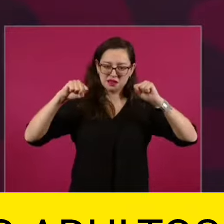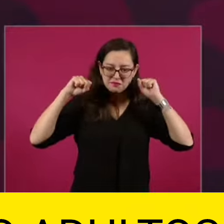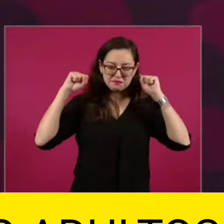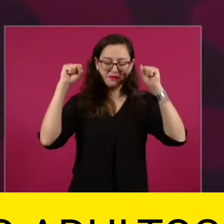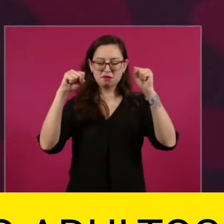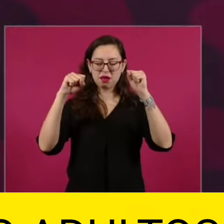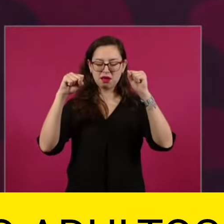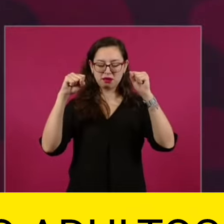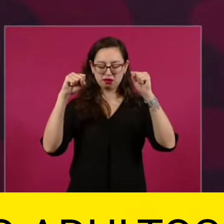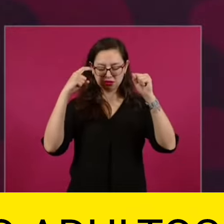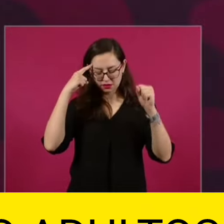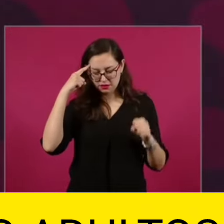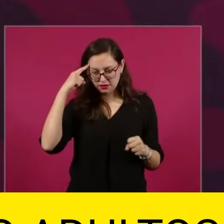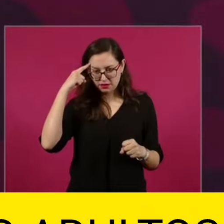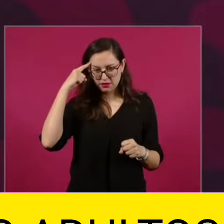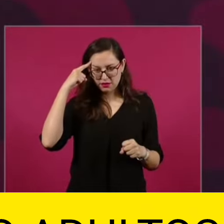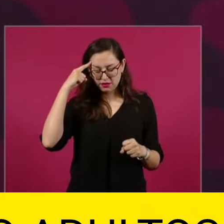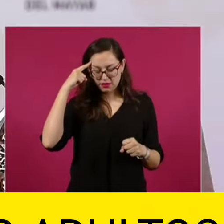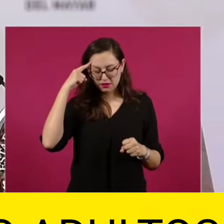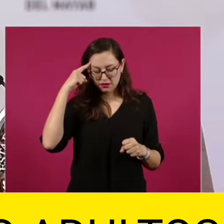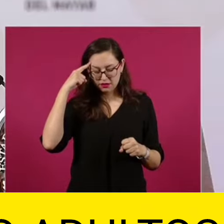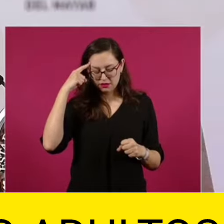y hice una pausa